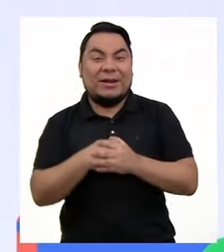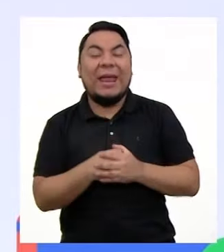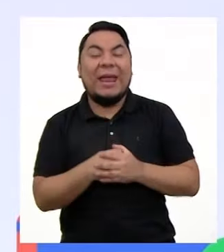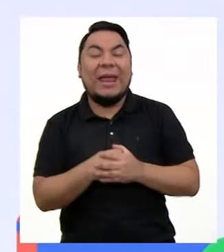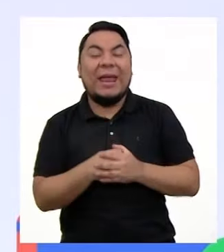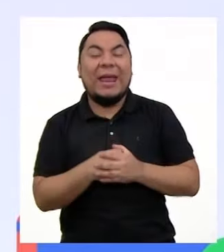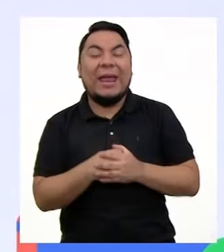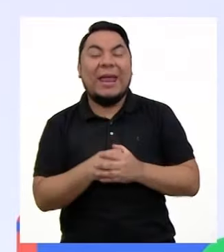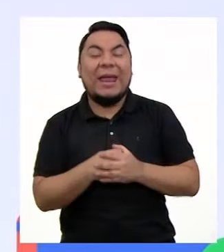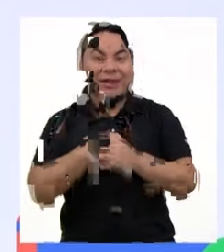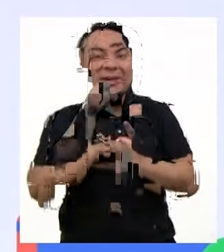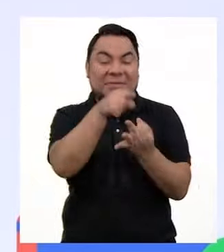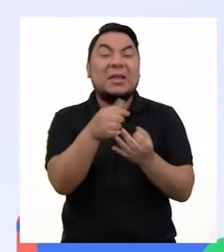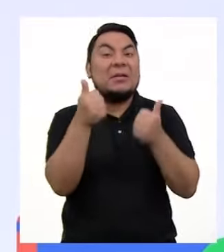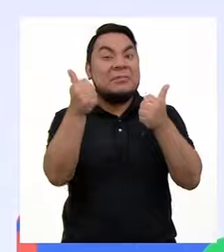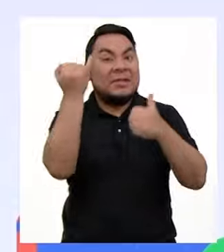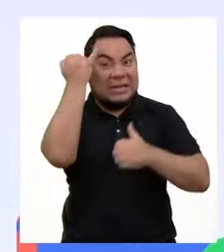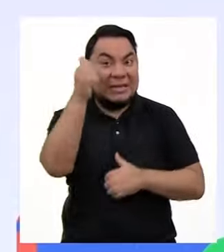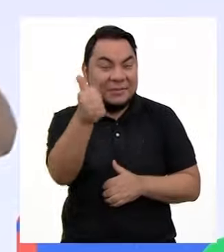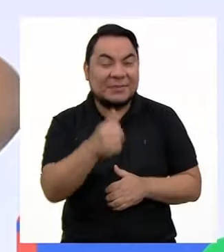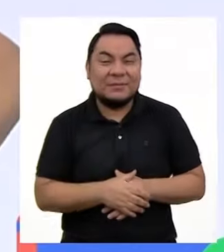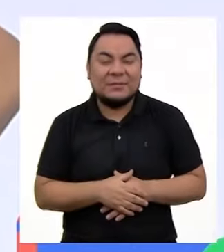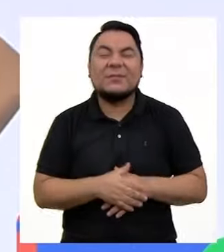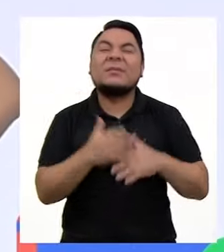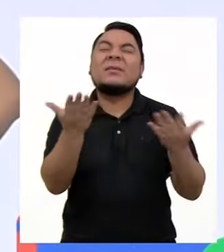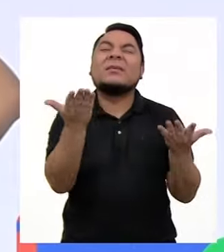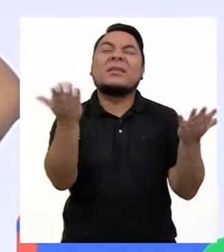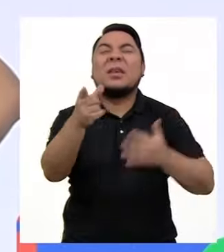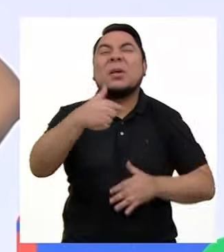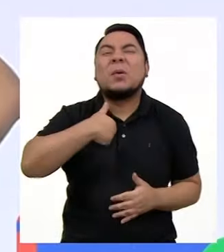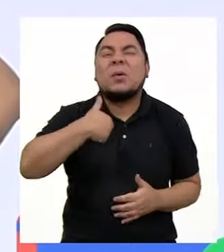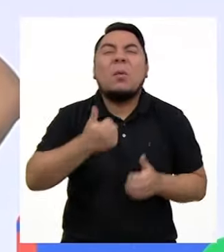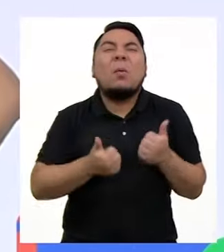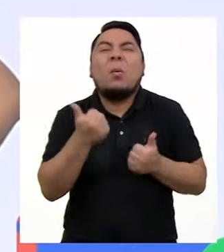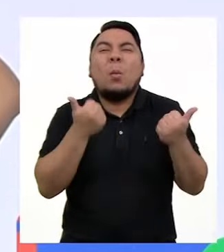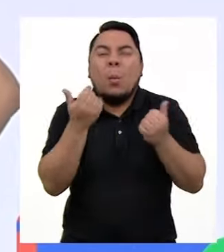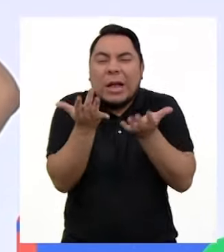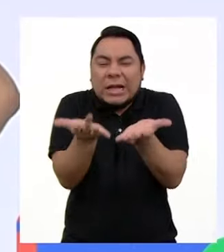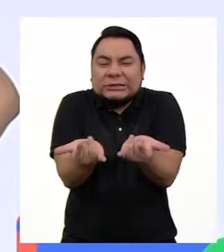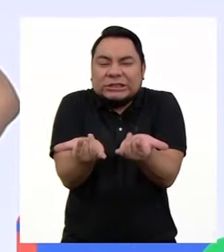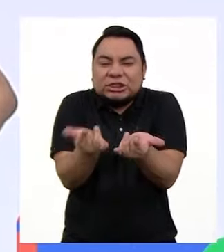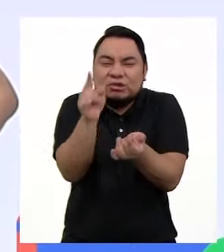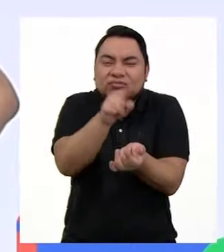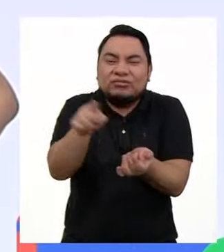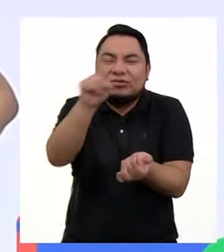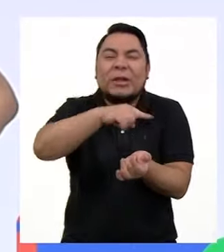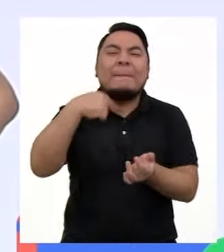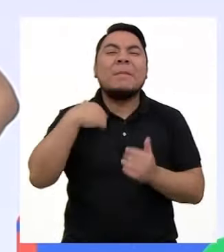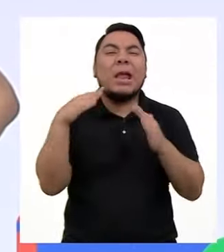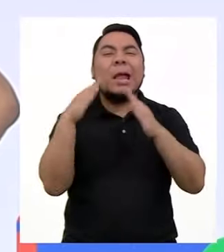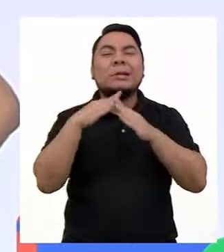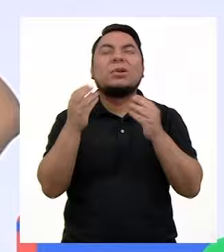son buenas. ¿Con qué me convendría hacer la tela de araña en mi casa?